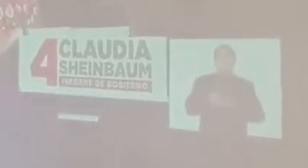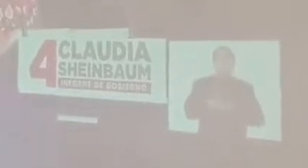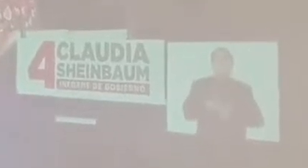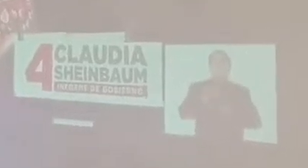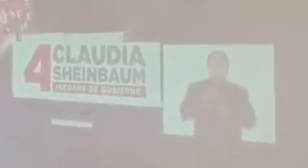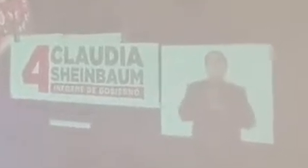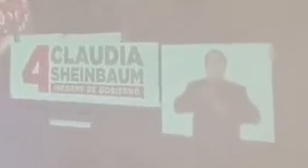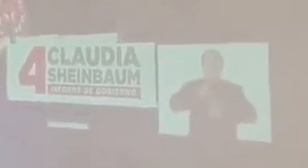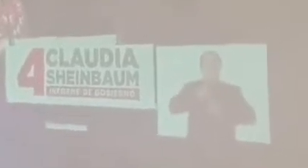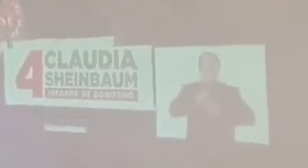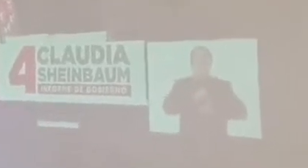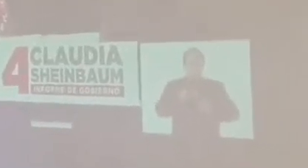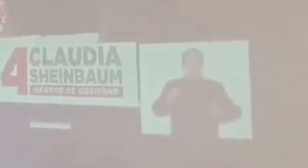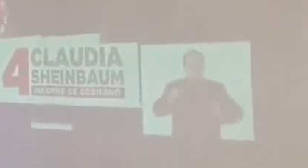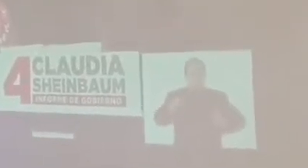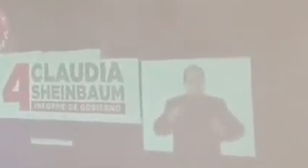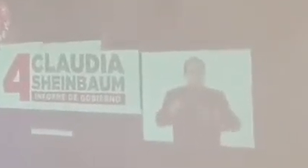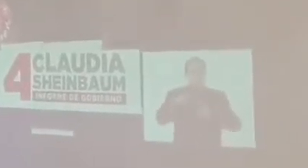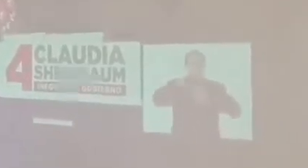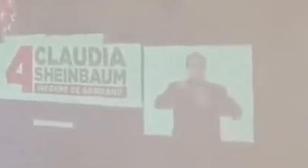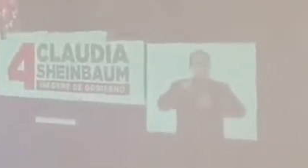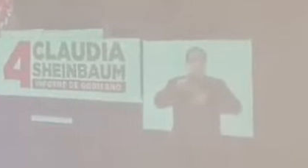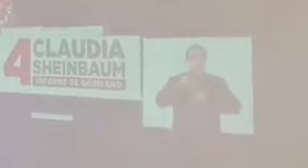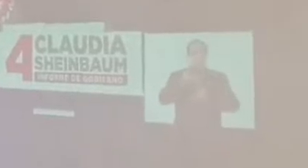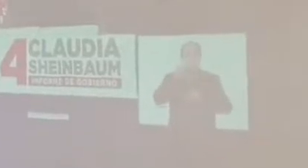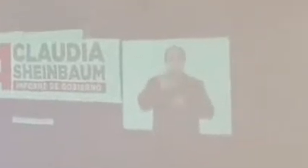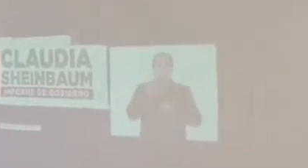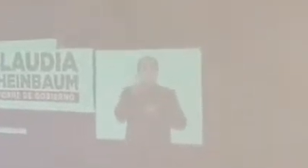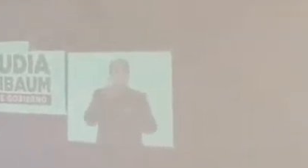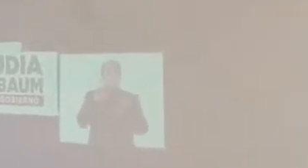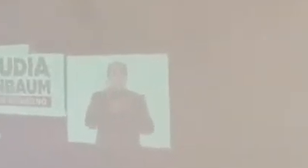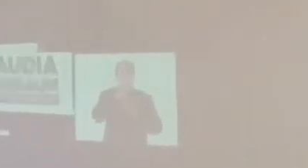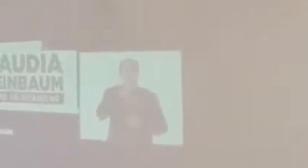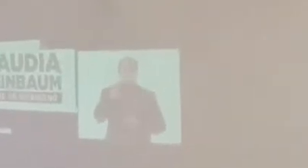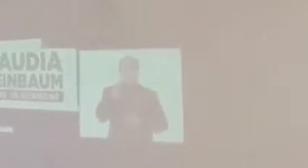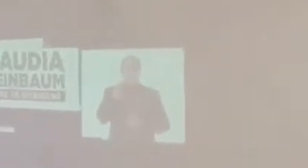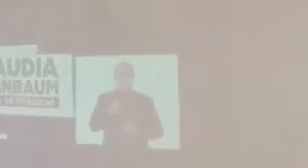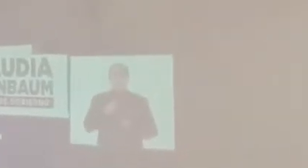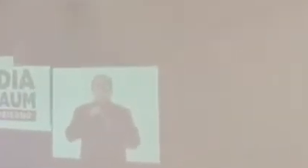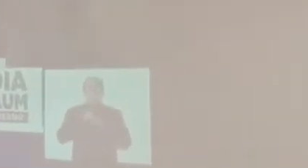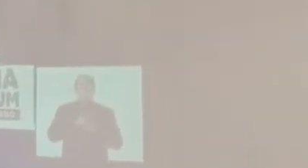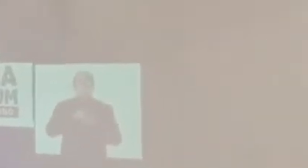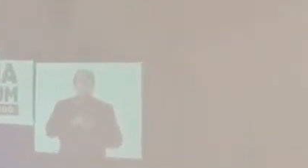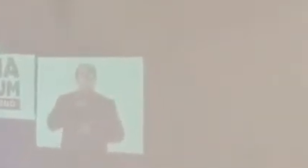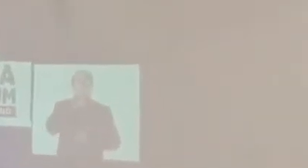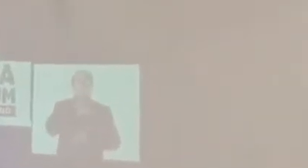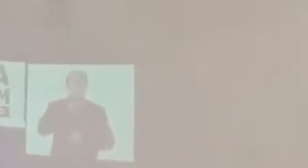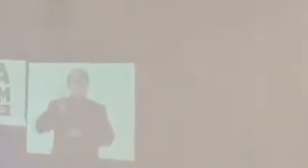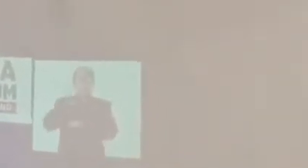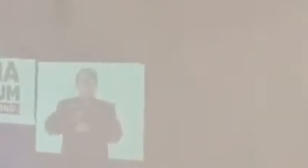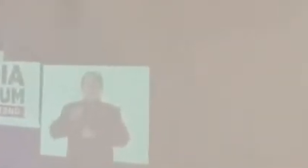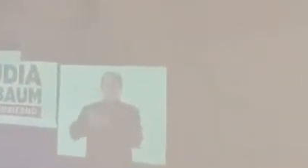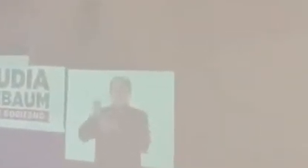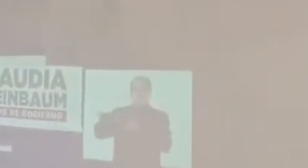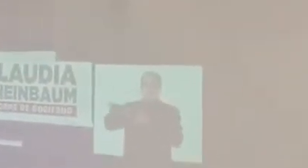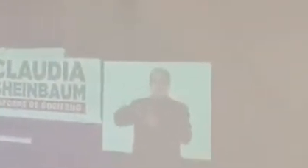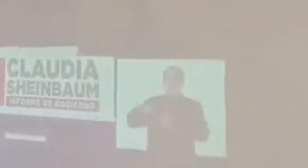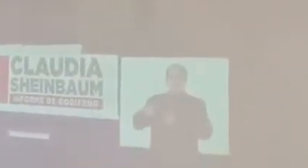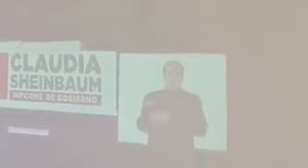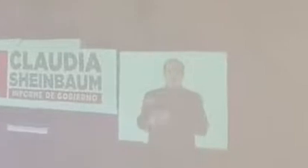reducir 1,500 toneladas de basura al día que se enviaban a rellenos sanitarios, con un ahorro económico de